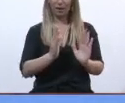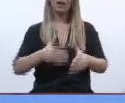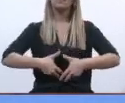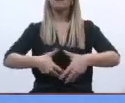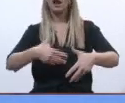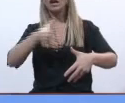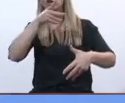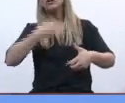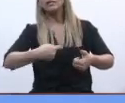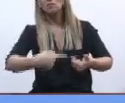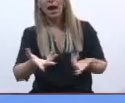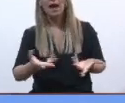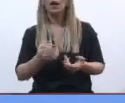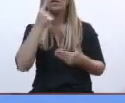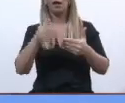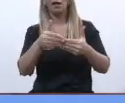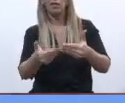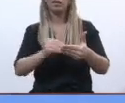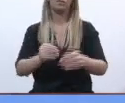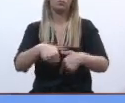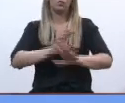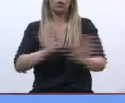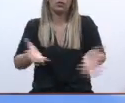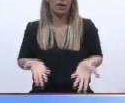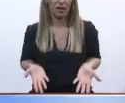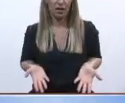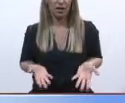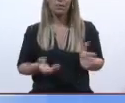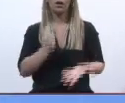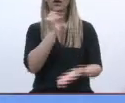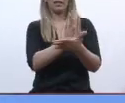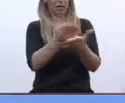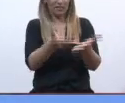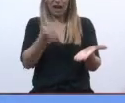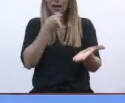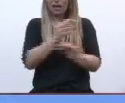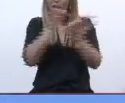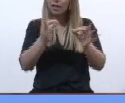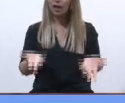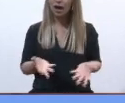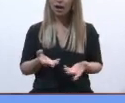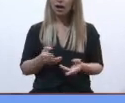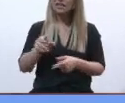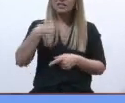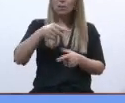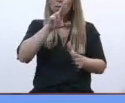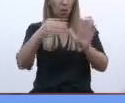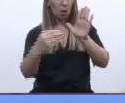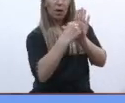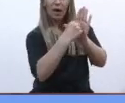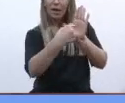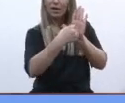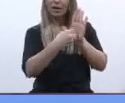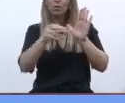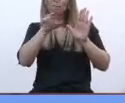semanas, pues un día más, un día menos, pero no la despenaliza. Sigue estando la mujer presente, la que tiene que